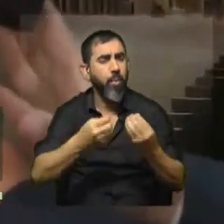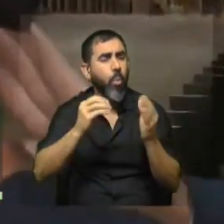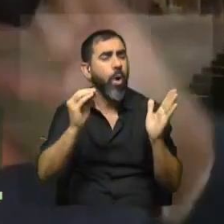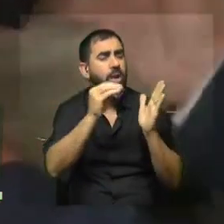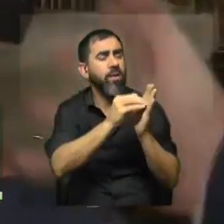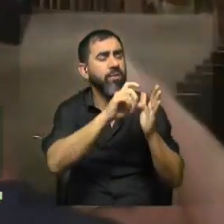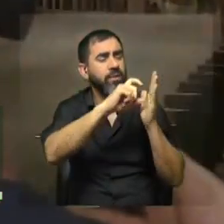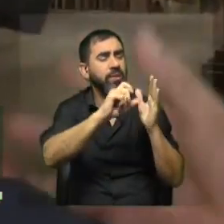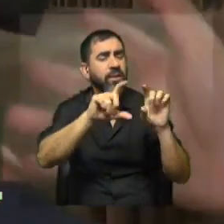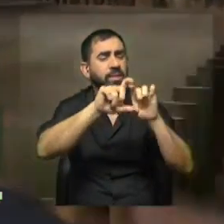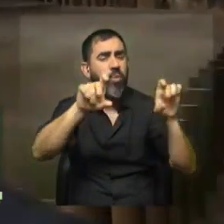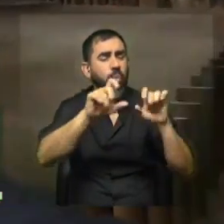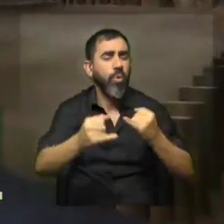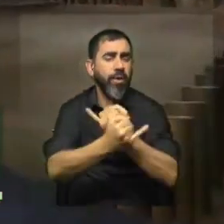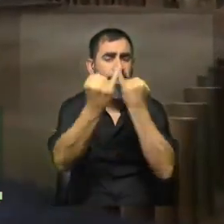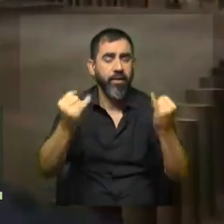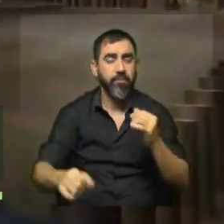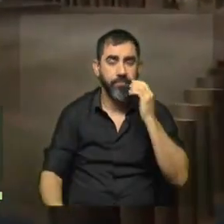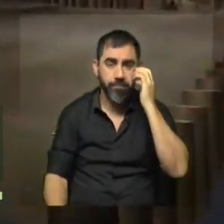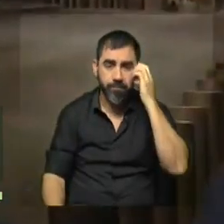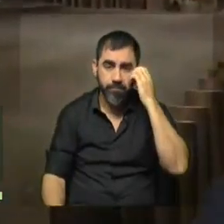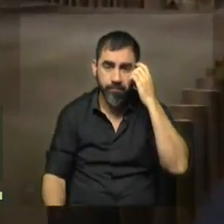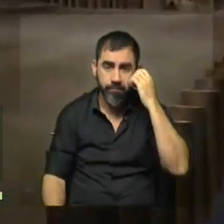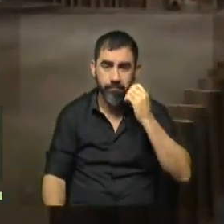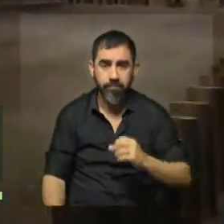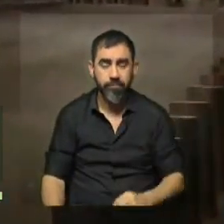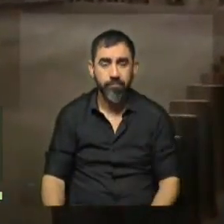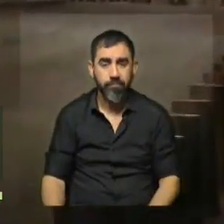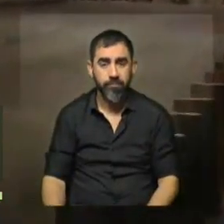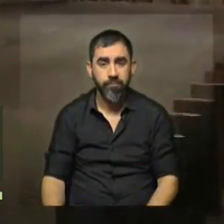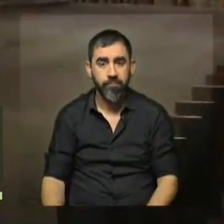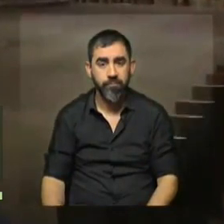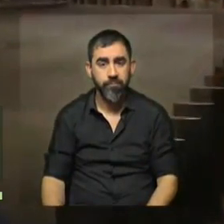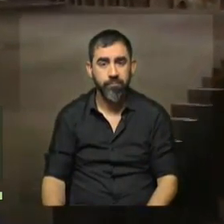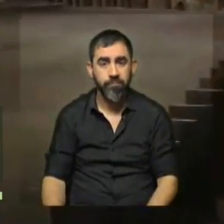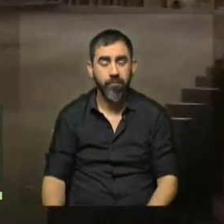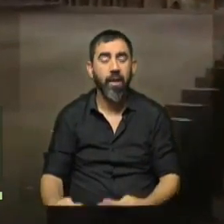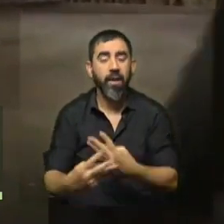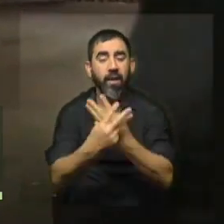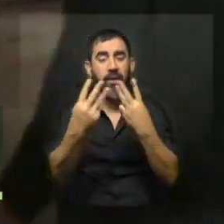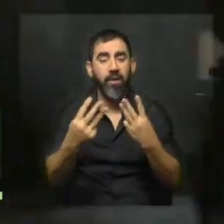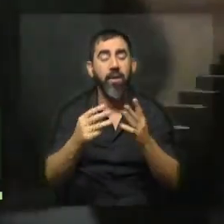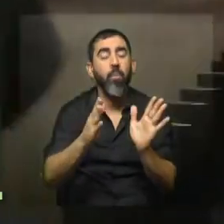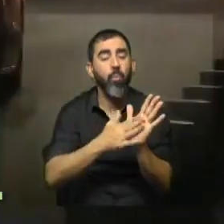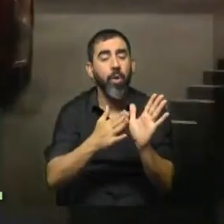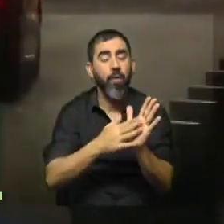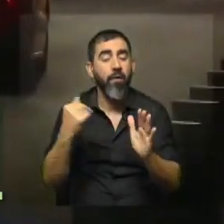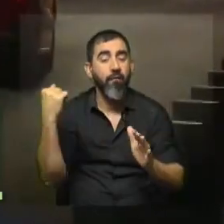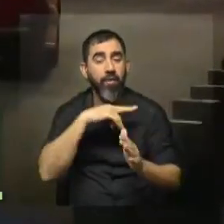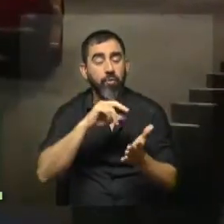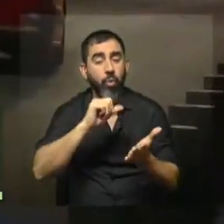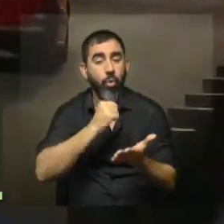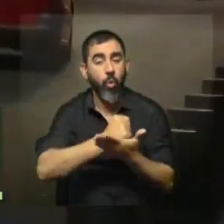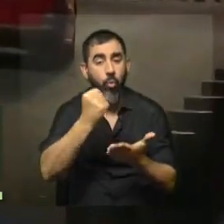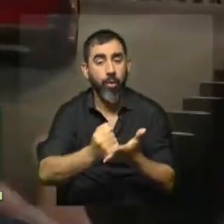puede decir acerca de en general, ¿no? A ver, se ha constatado la falsificación de documentos, pero como los documentos son